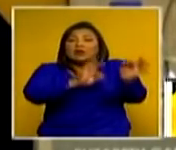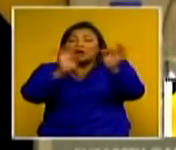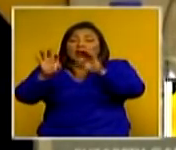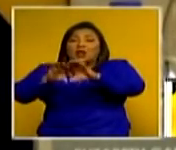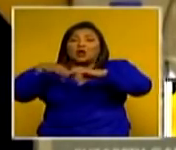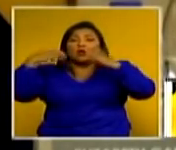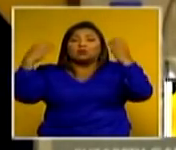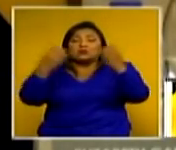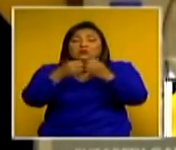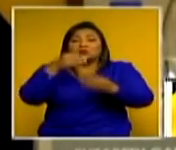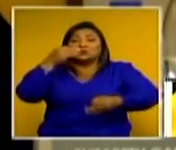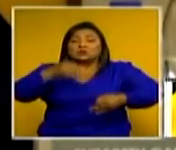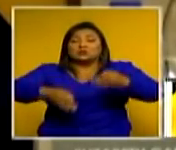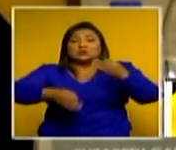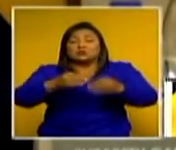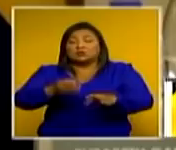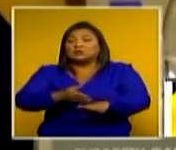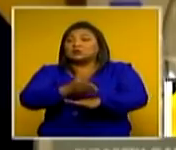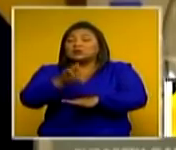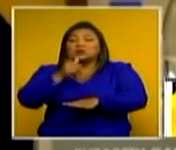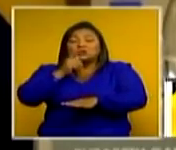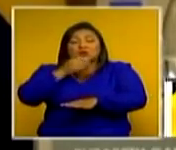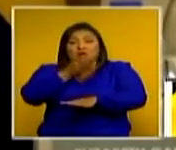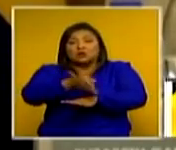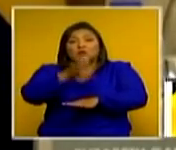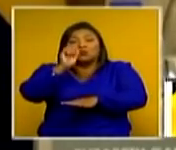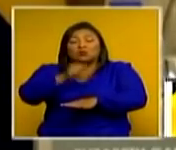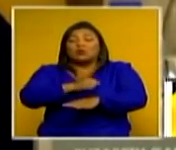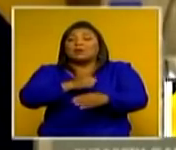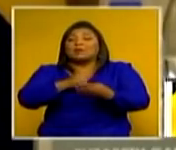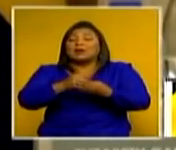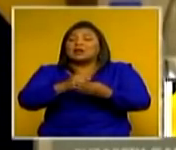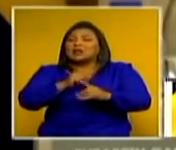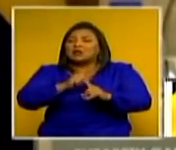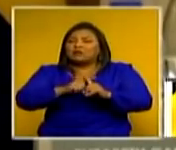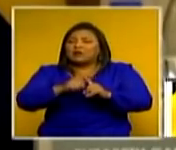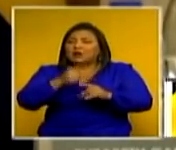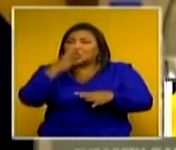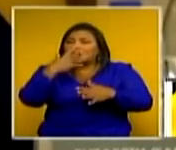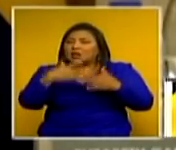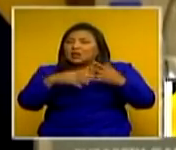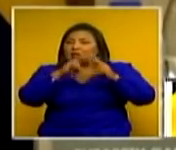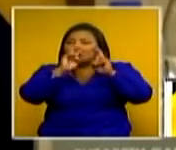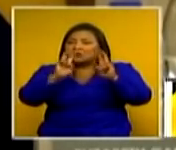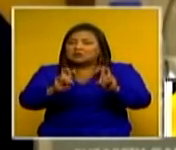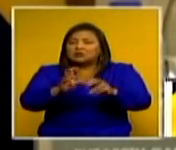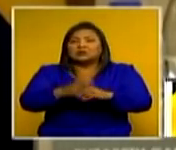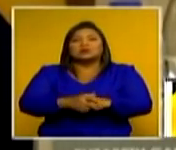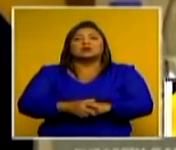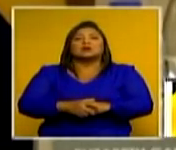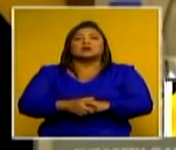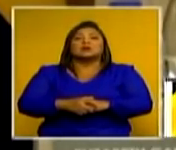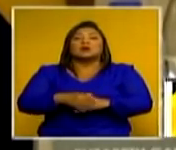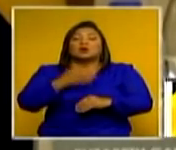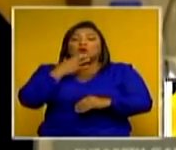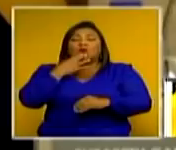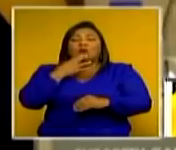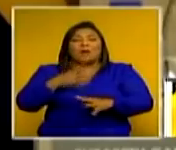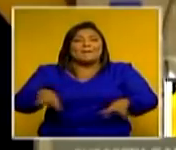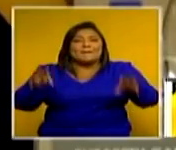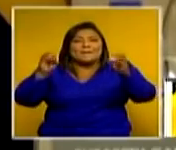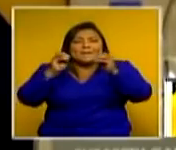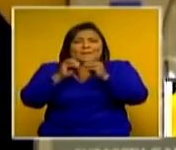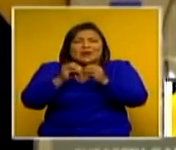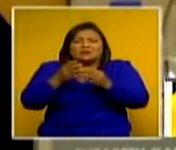y puedan ellos ser quienes vayan tramitando los distintos casos pueda ser de una manera muchísimo más